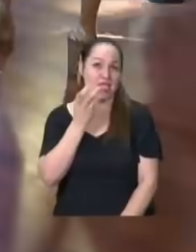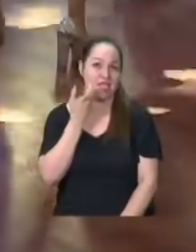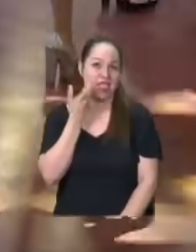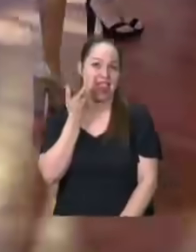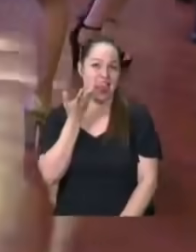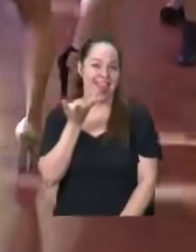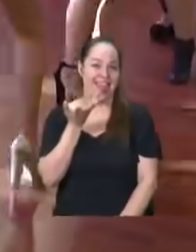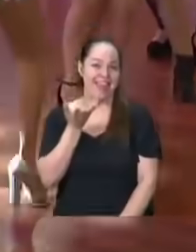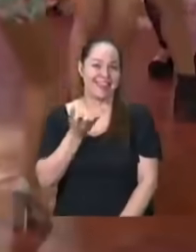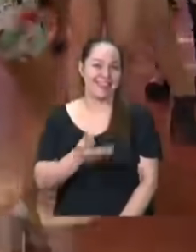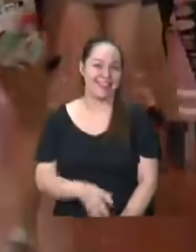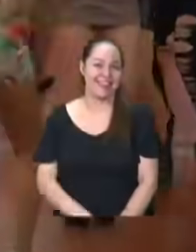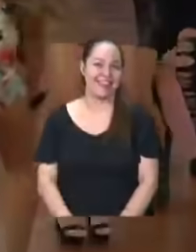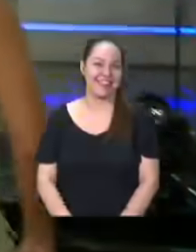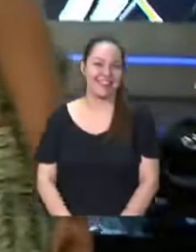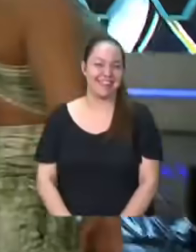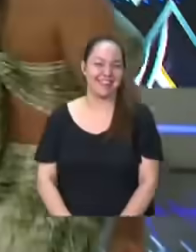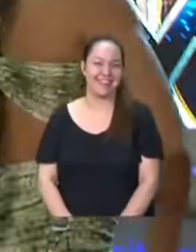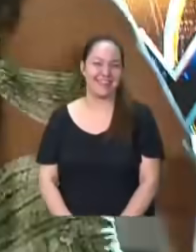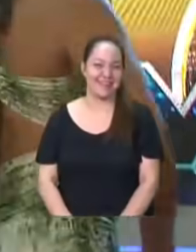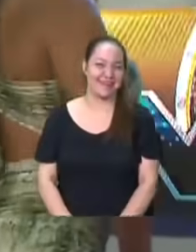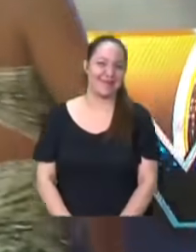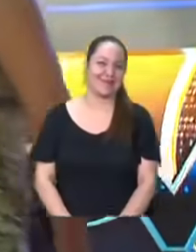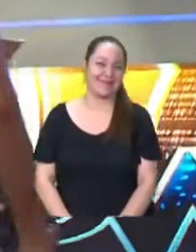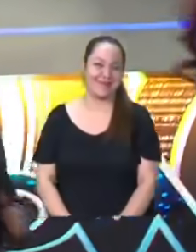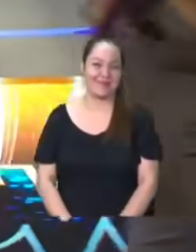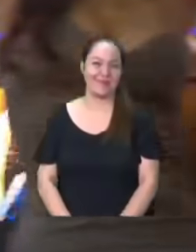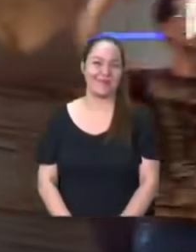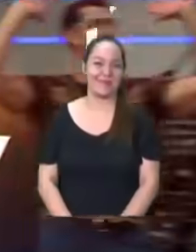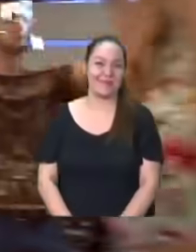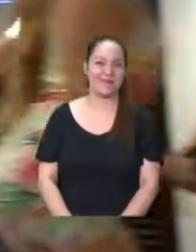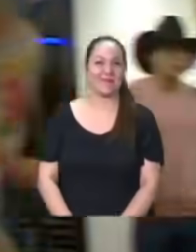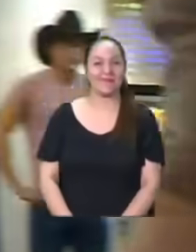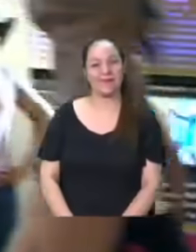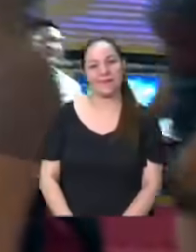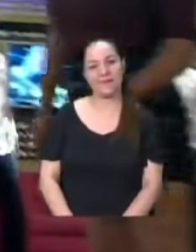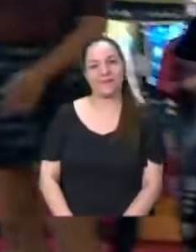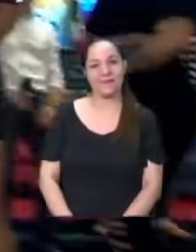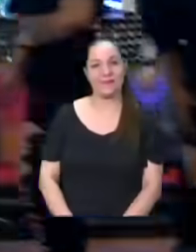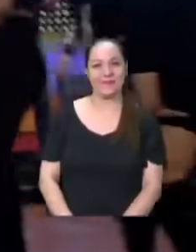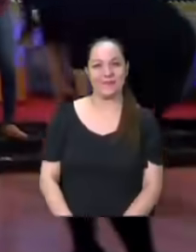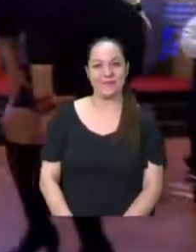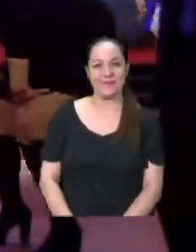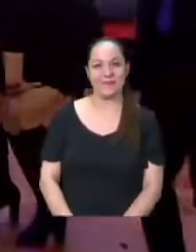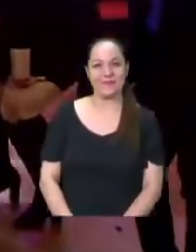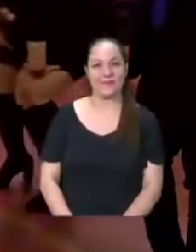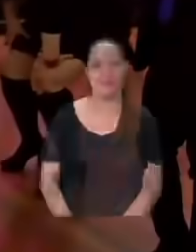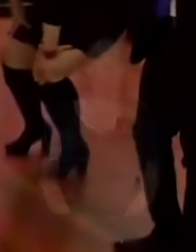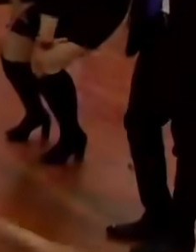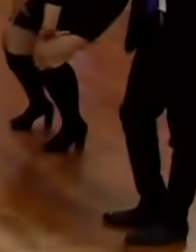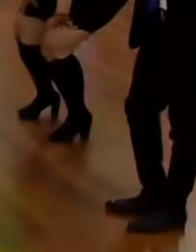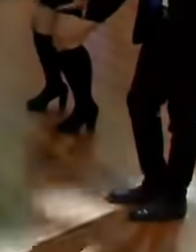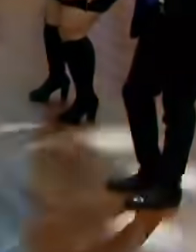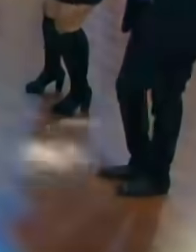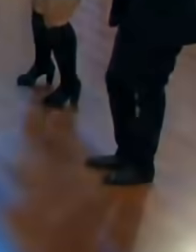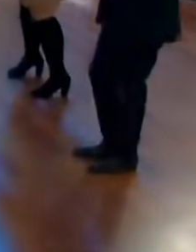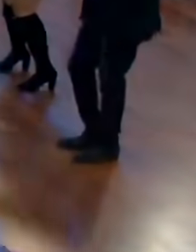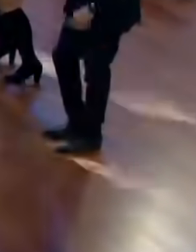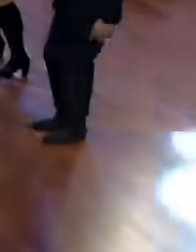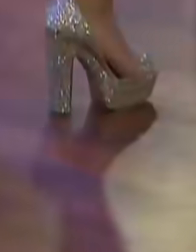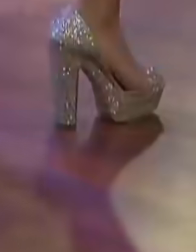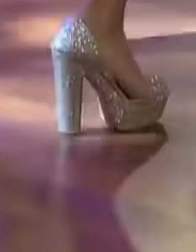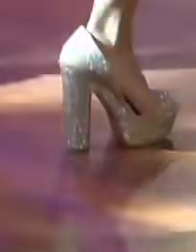la reta. Ella lo que quiere, ella lo que quiere, ella lo que quiere, que le den la reta. Ella lo